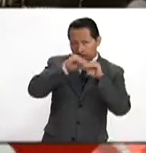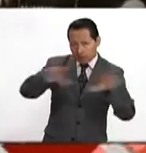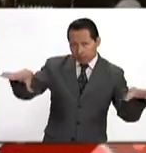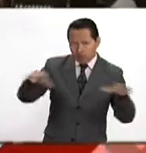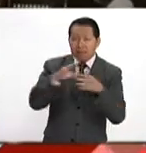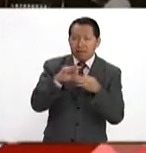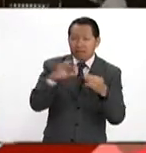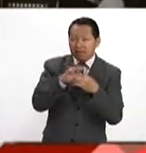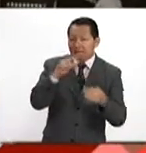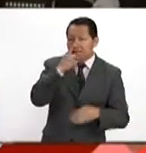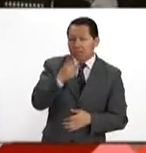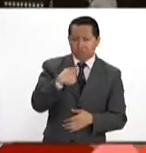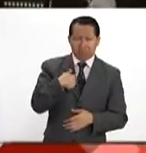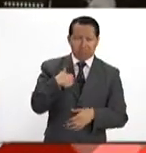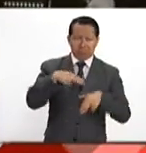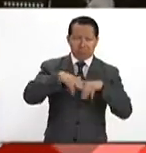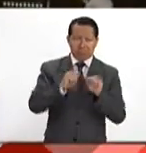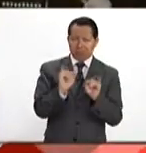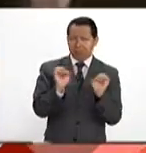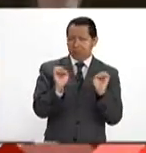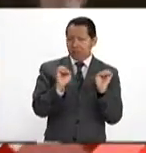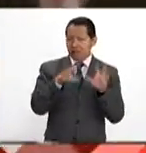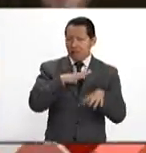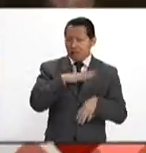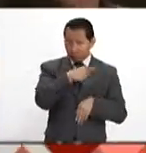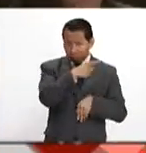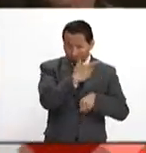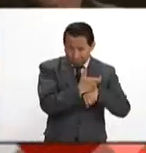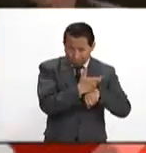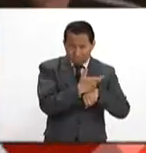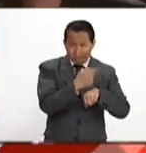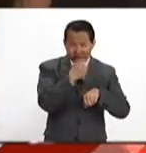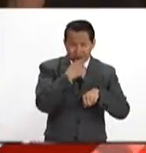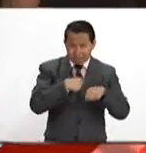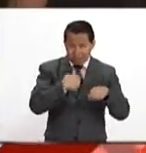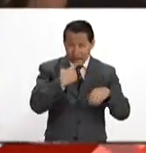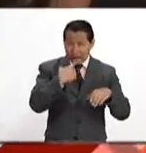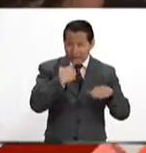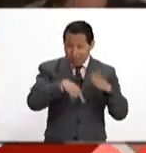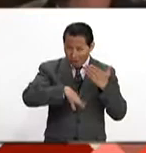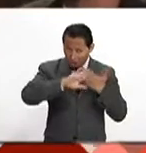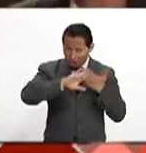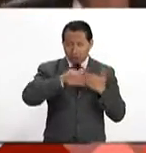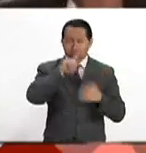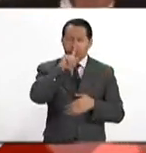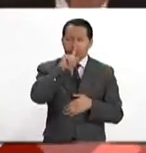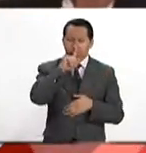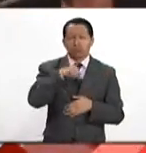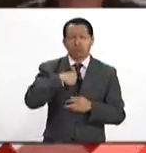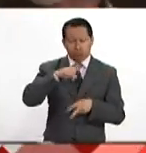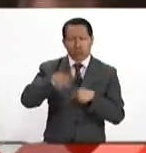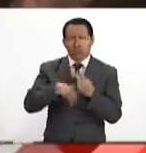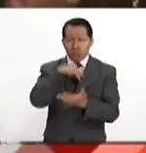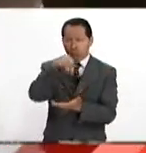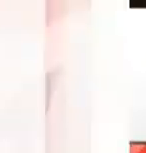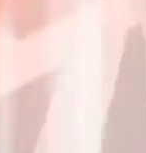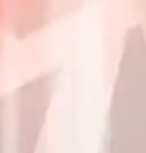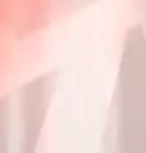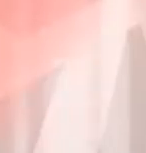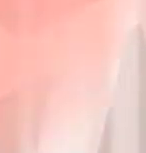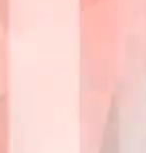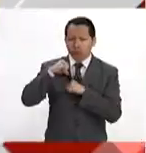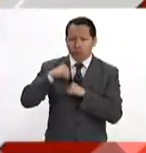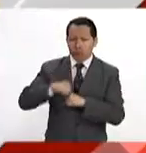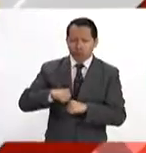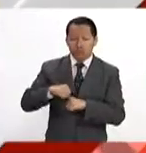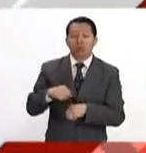de los señalamientos hechos por el Departamento del Tesoro de los Estados Unidos y dijo que está dispuesto a acudir con las autoridades. El